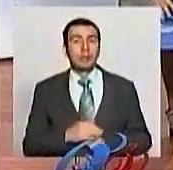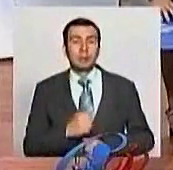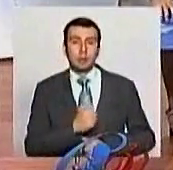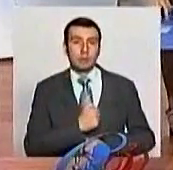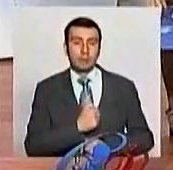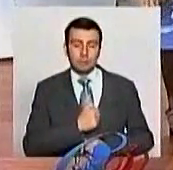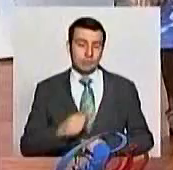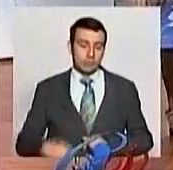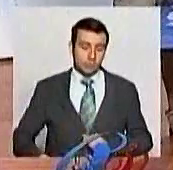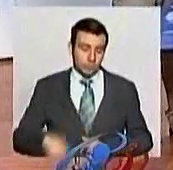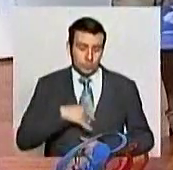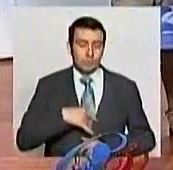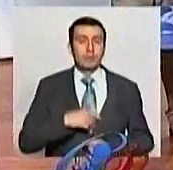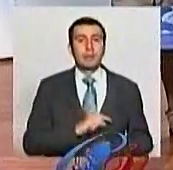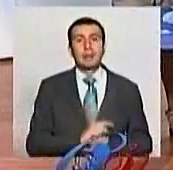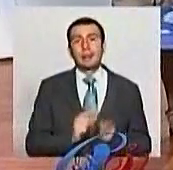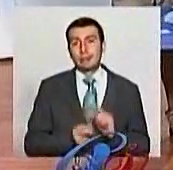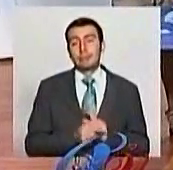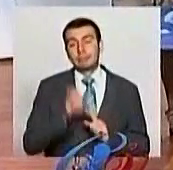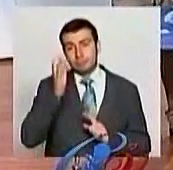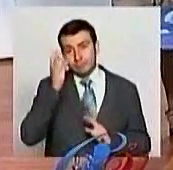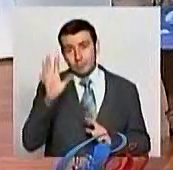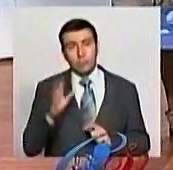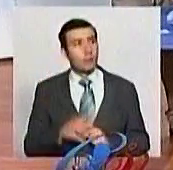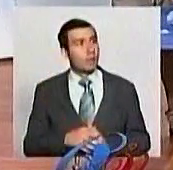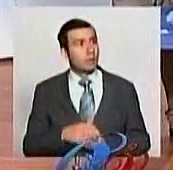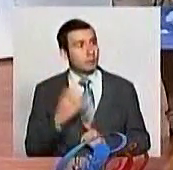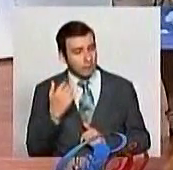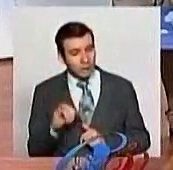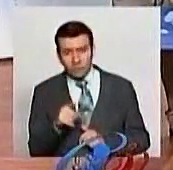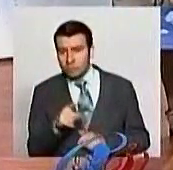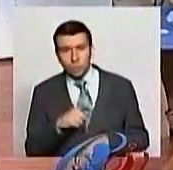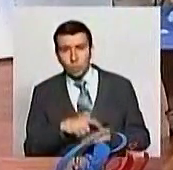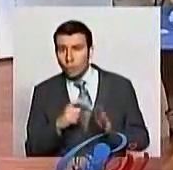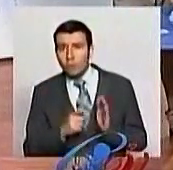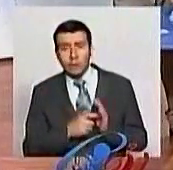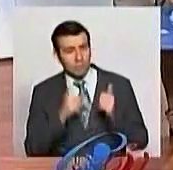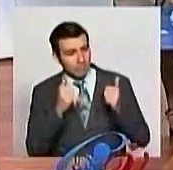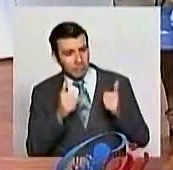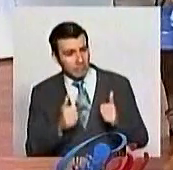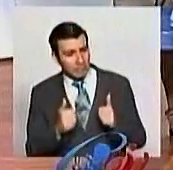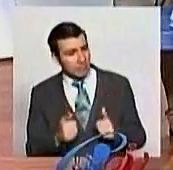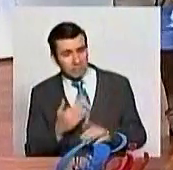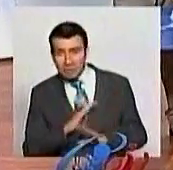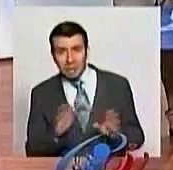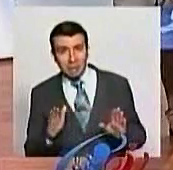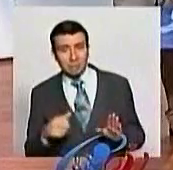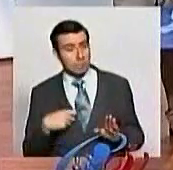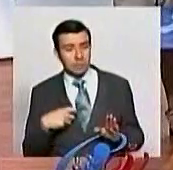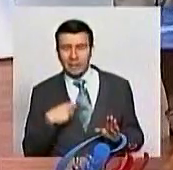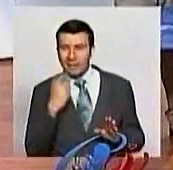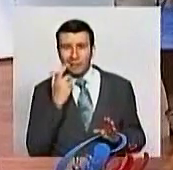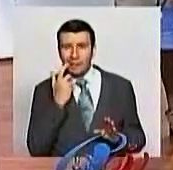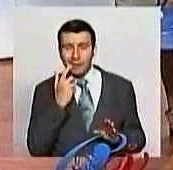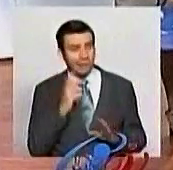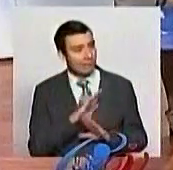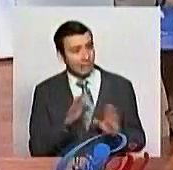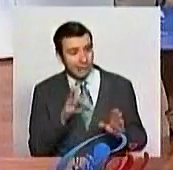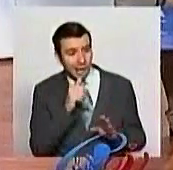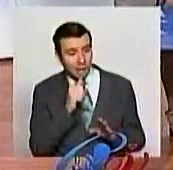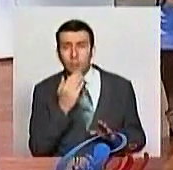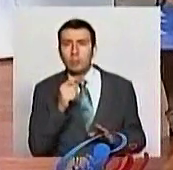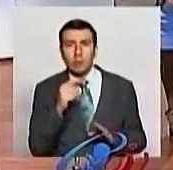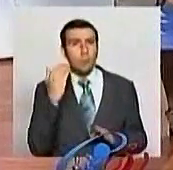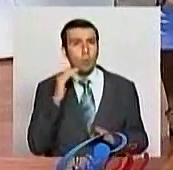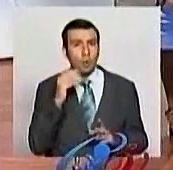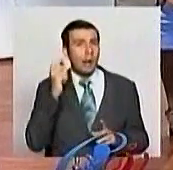¿cierto? Una vez el paciente está pues sin nada metálico, si es una mujer, pues obviamente